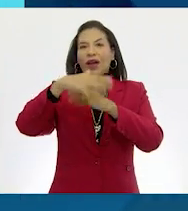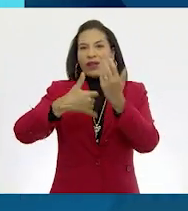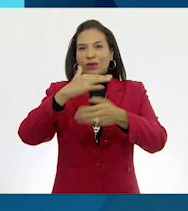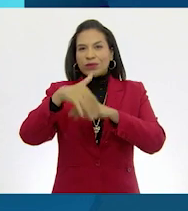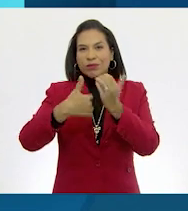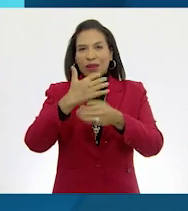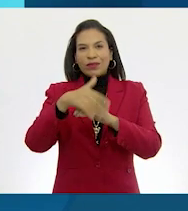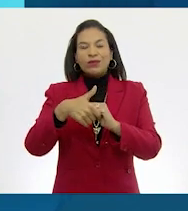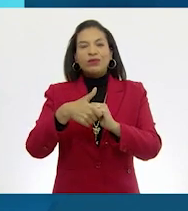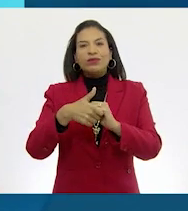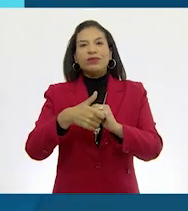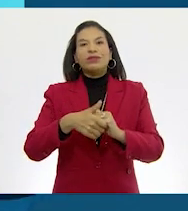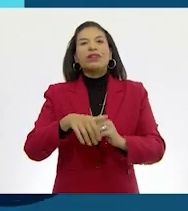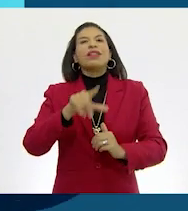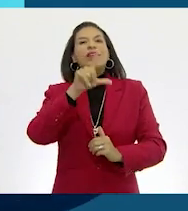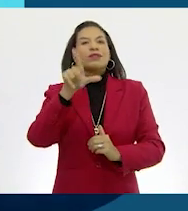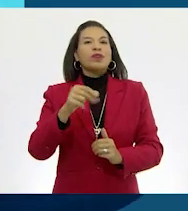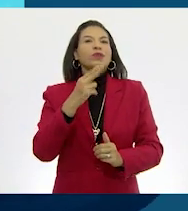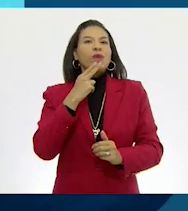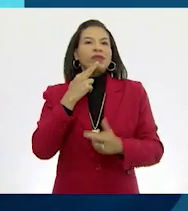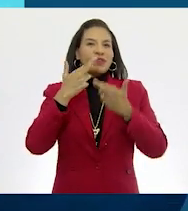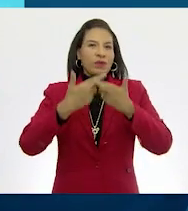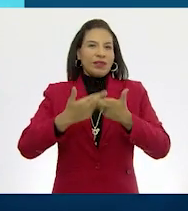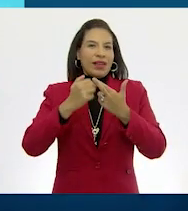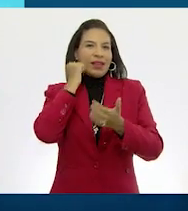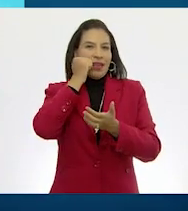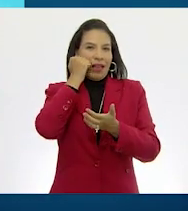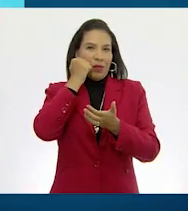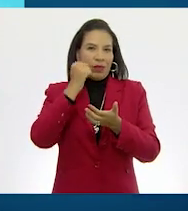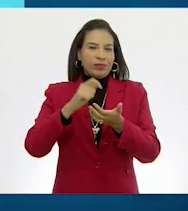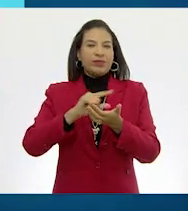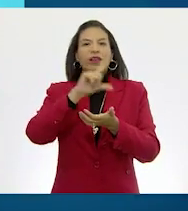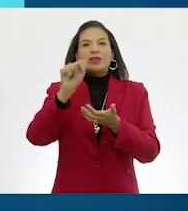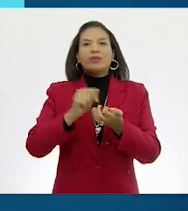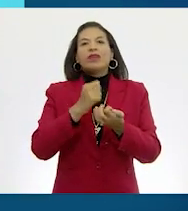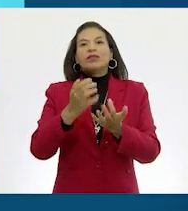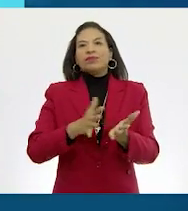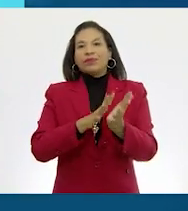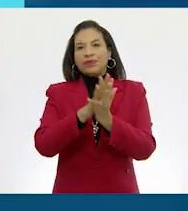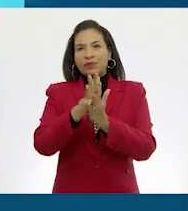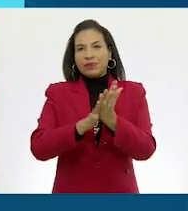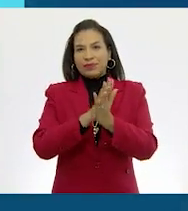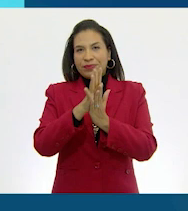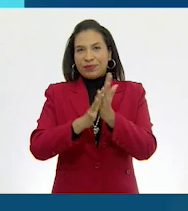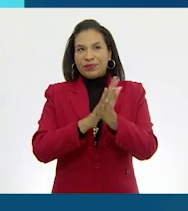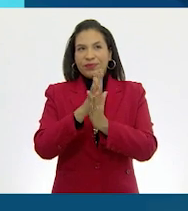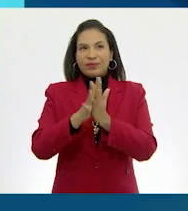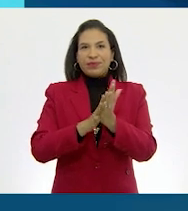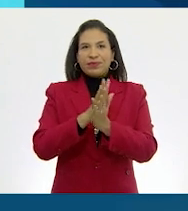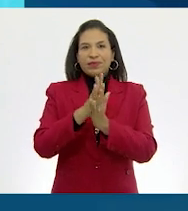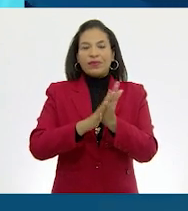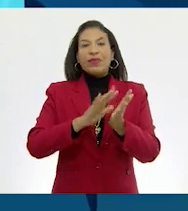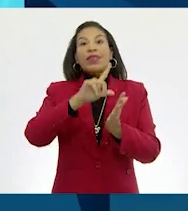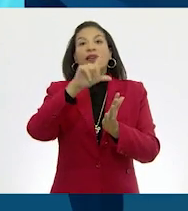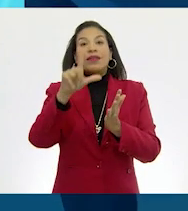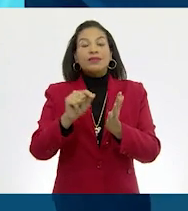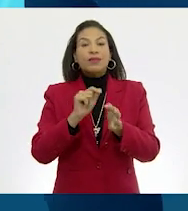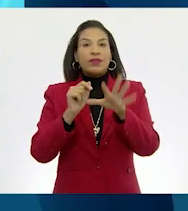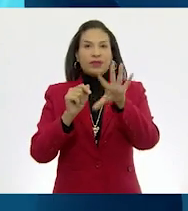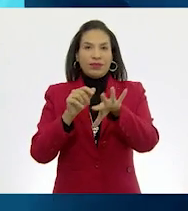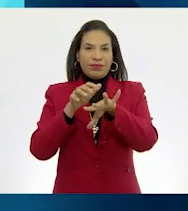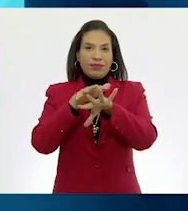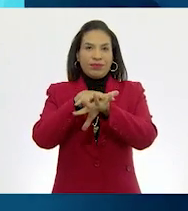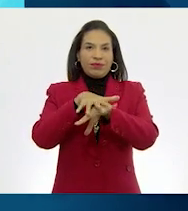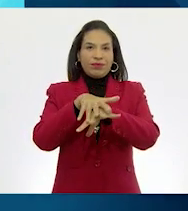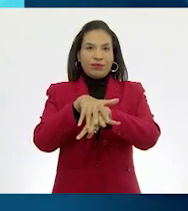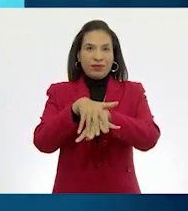manos. Usa suficiente jabón. Frota tus palmas una con la otra. Ahora, frota la palma